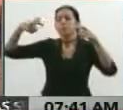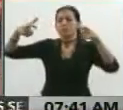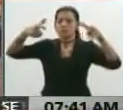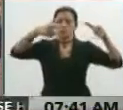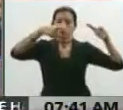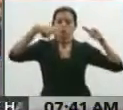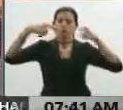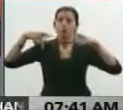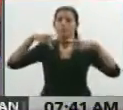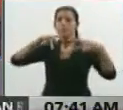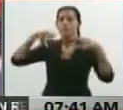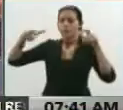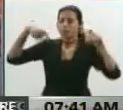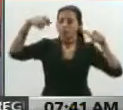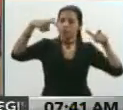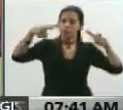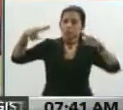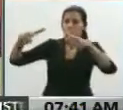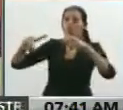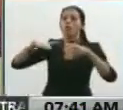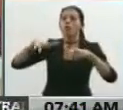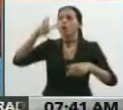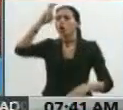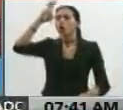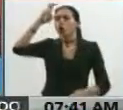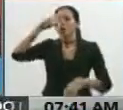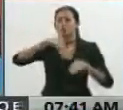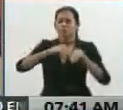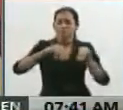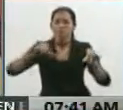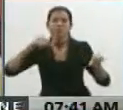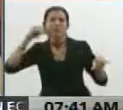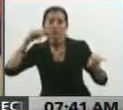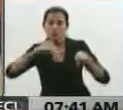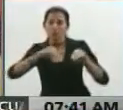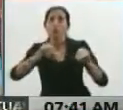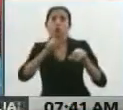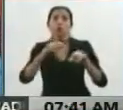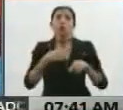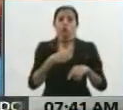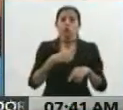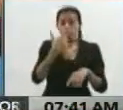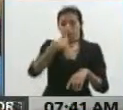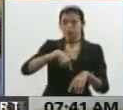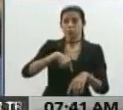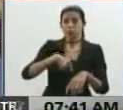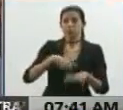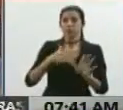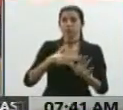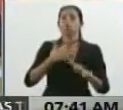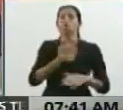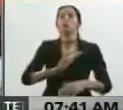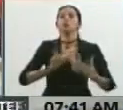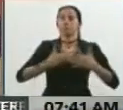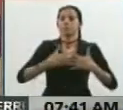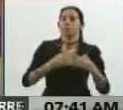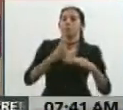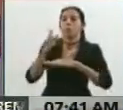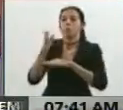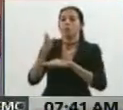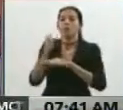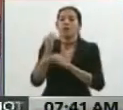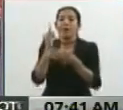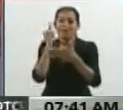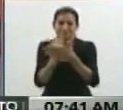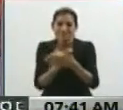o con un rp a los médanos de coro cuando tú debes acudir como personas jurídicas en sarthe y acudir a línea a cumplir